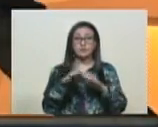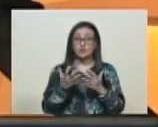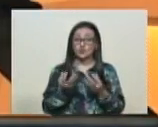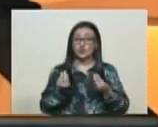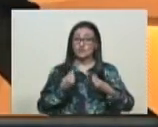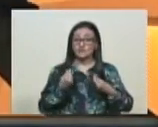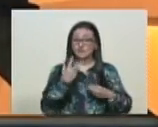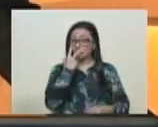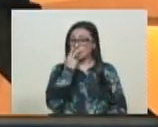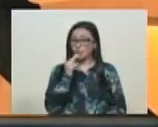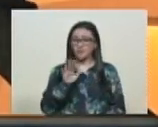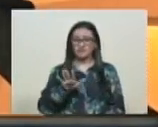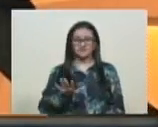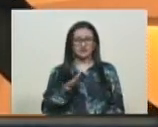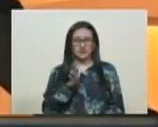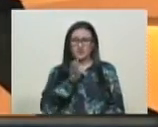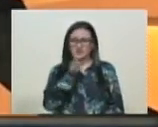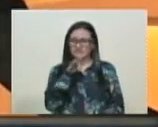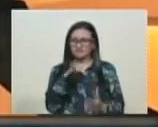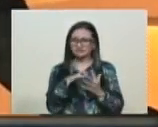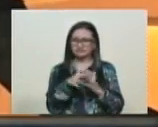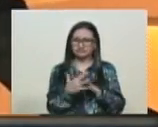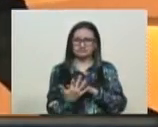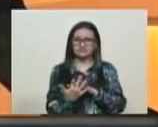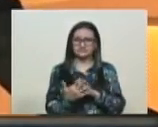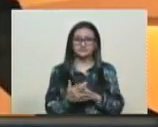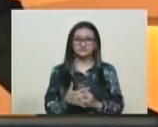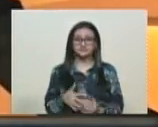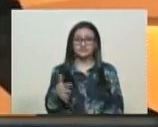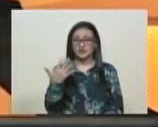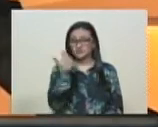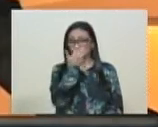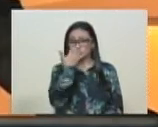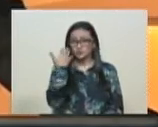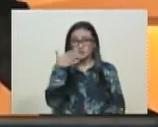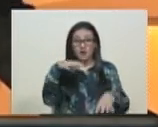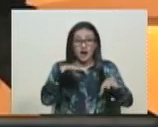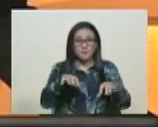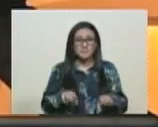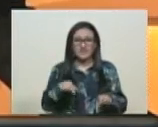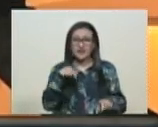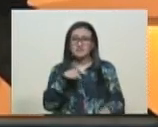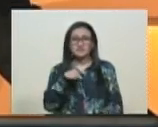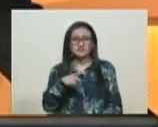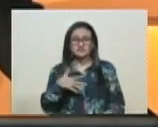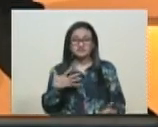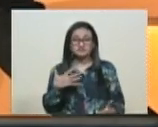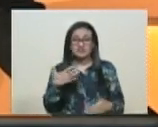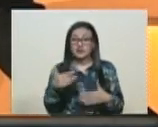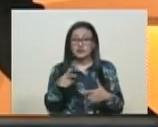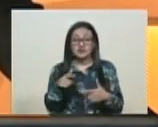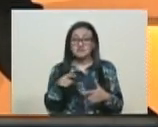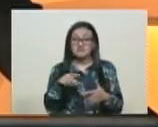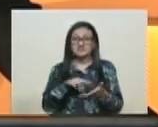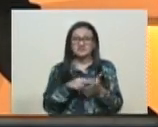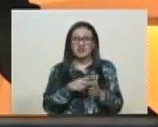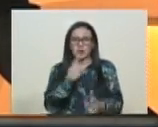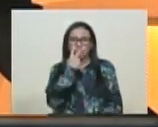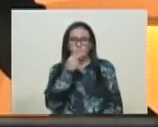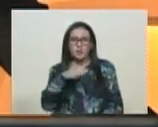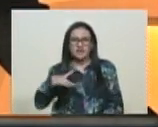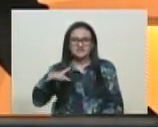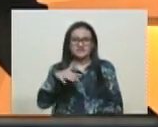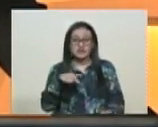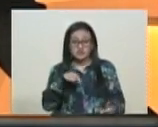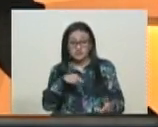extrema. El capitalismo es sin duda una maquinaria que reproduce pobreza, que reproduce la